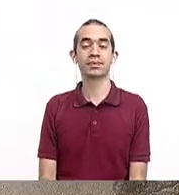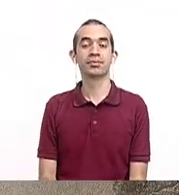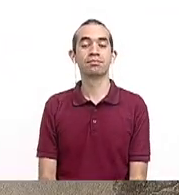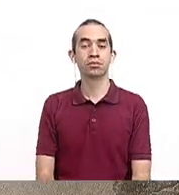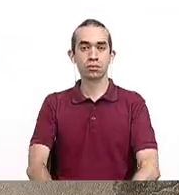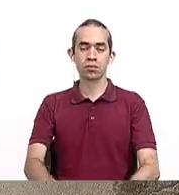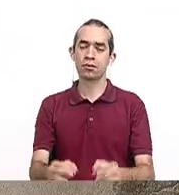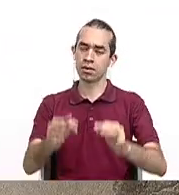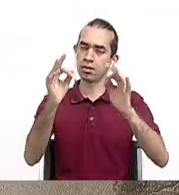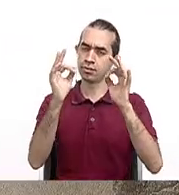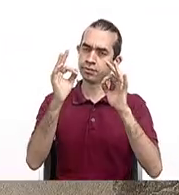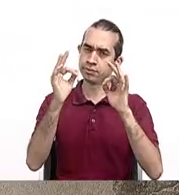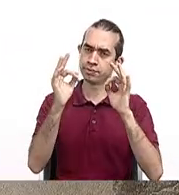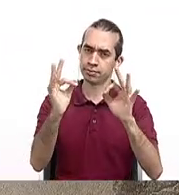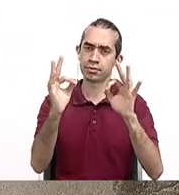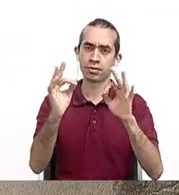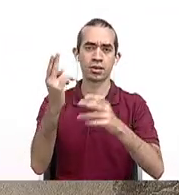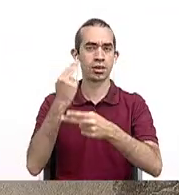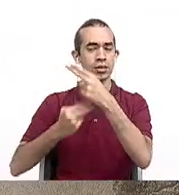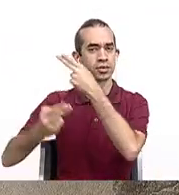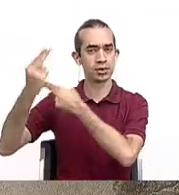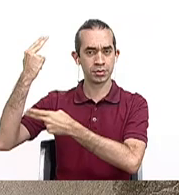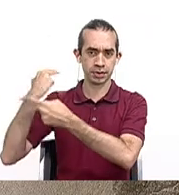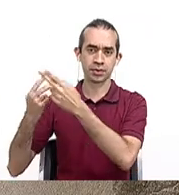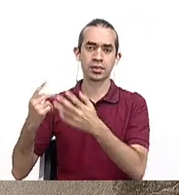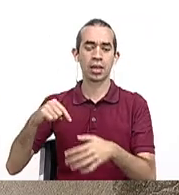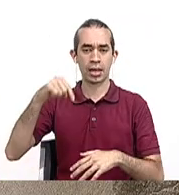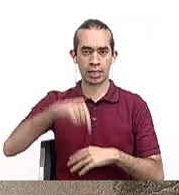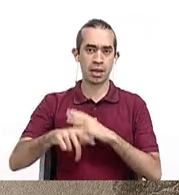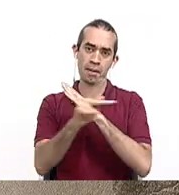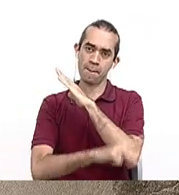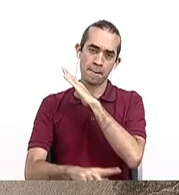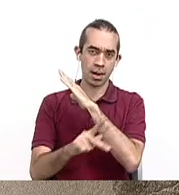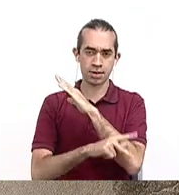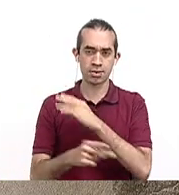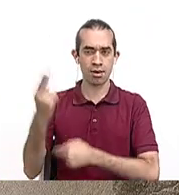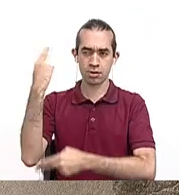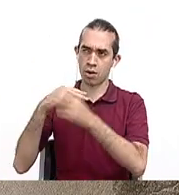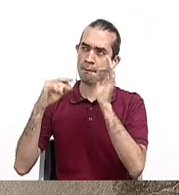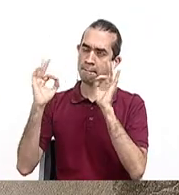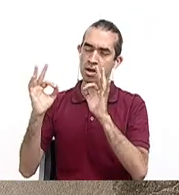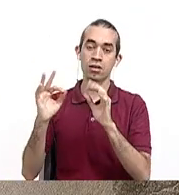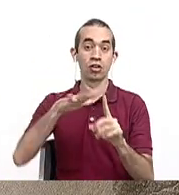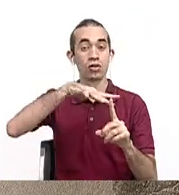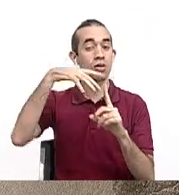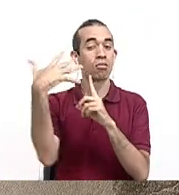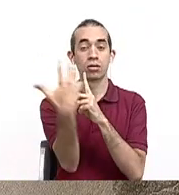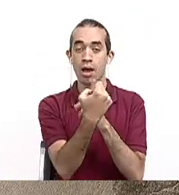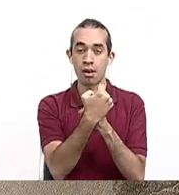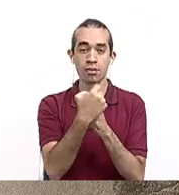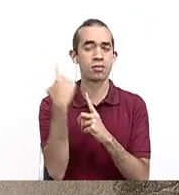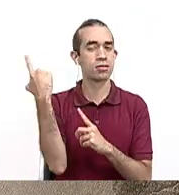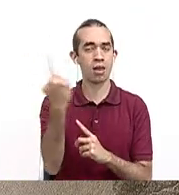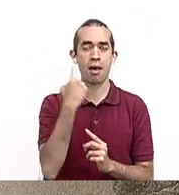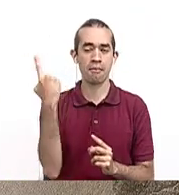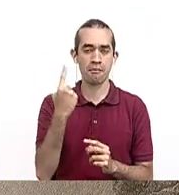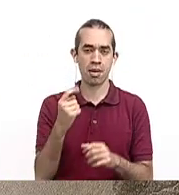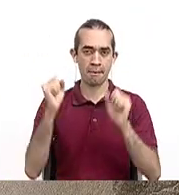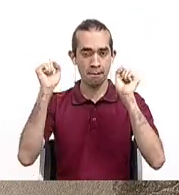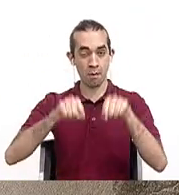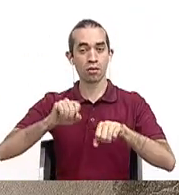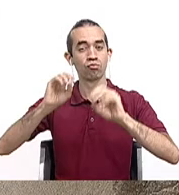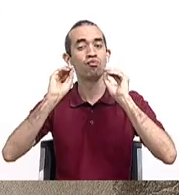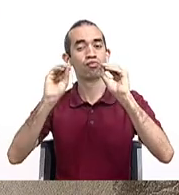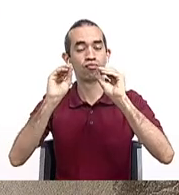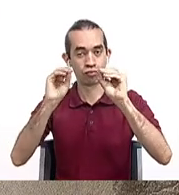qué maravillosa es la historia de nuestro país eso en general pero en estudios sociales siempre estamos muy satisfechos de poder llevarle